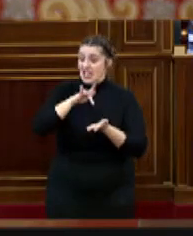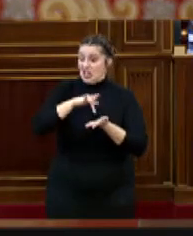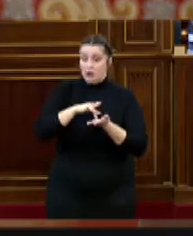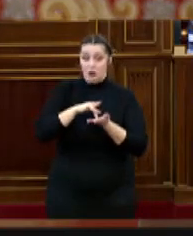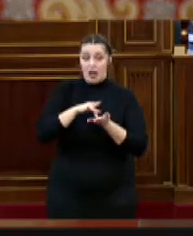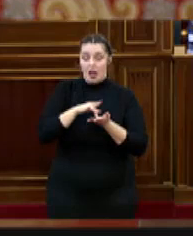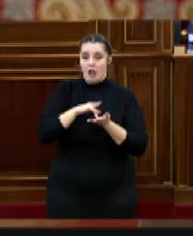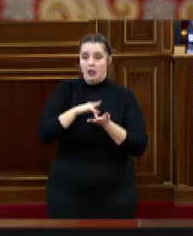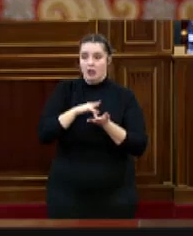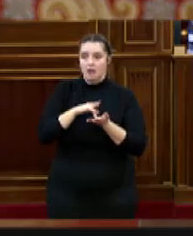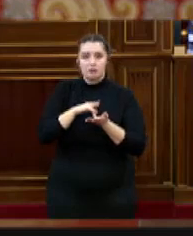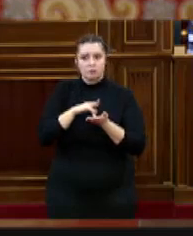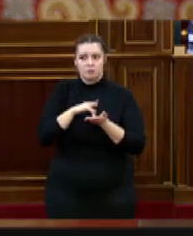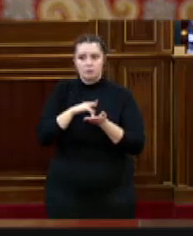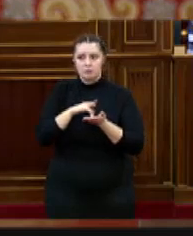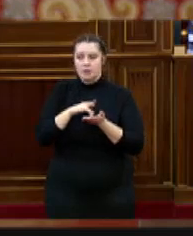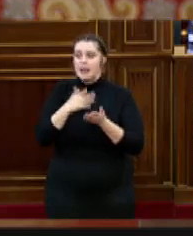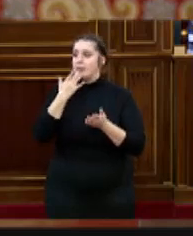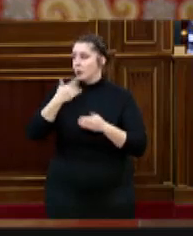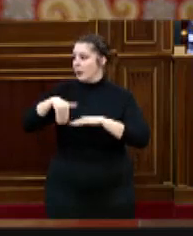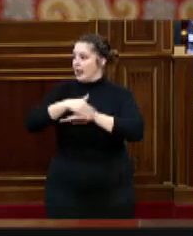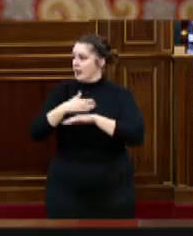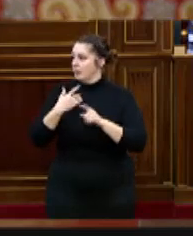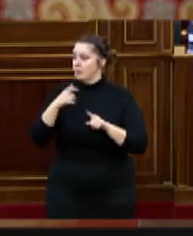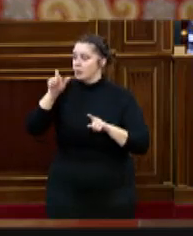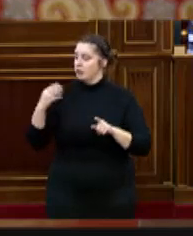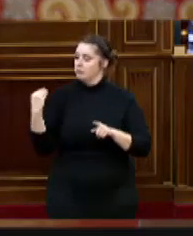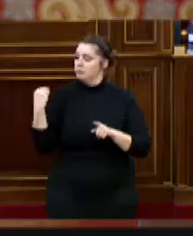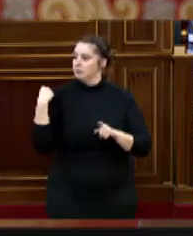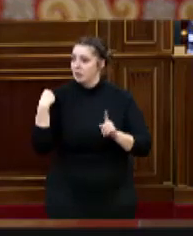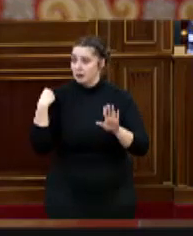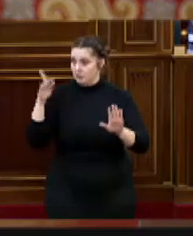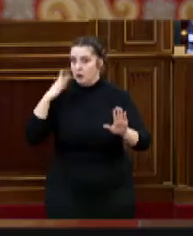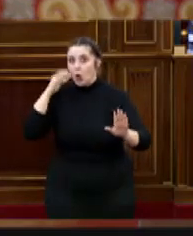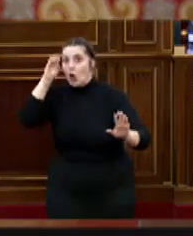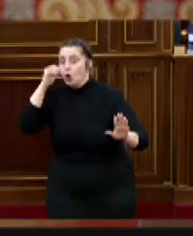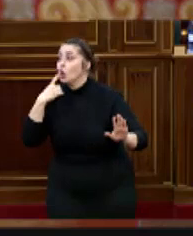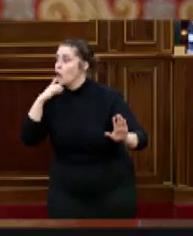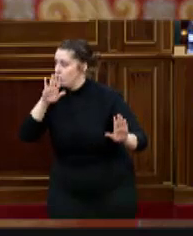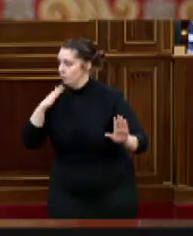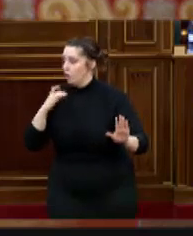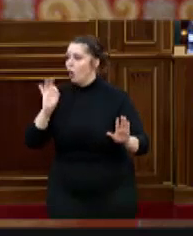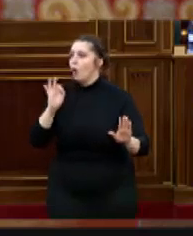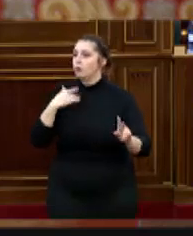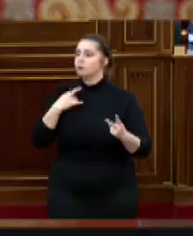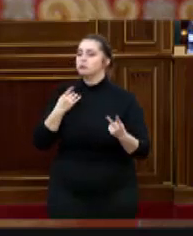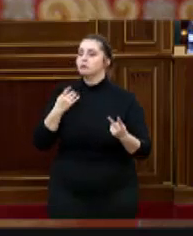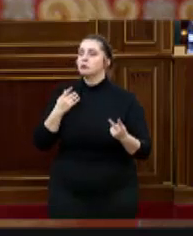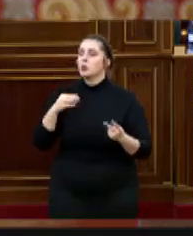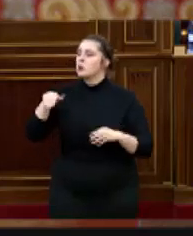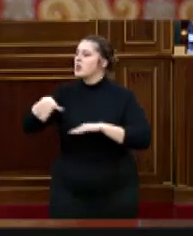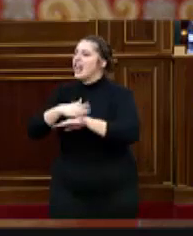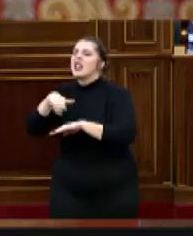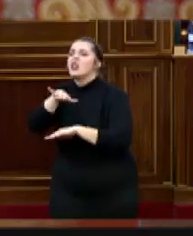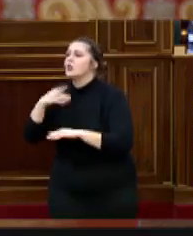una calle alguien te avisa a lo mejor de que el semáforo está en rojo o cuando preguntas una dirección